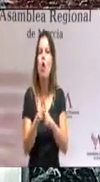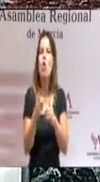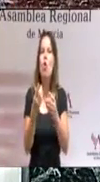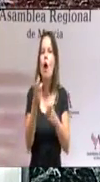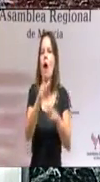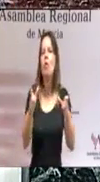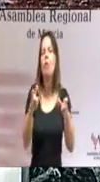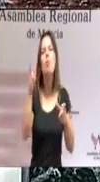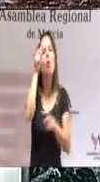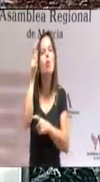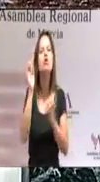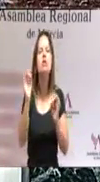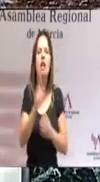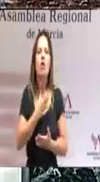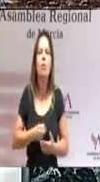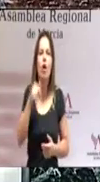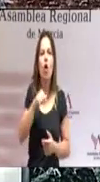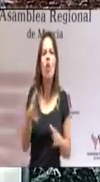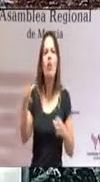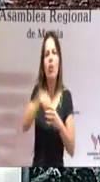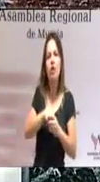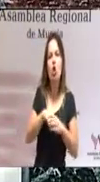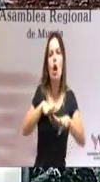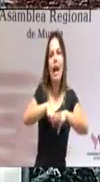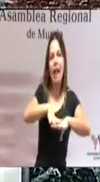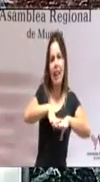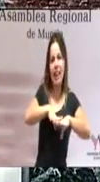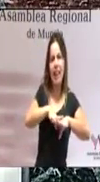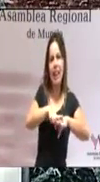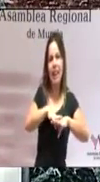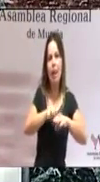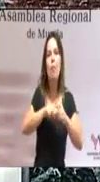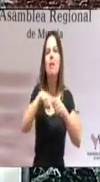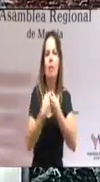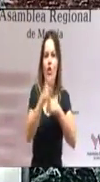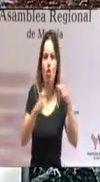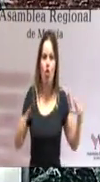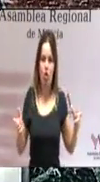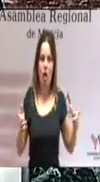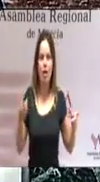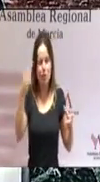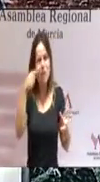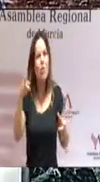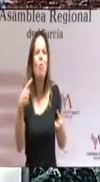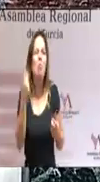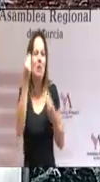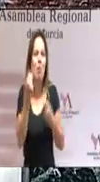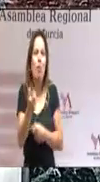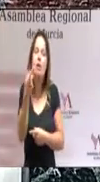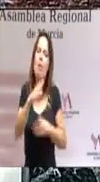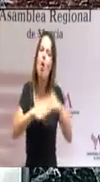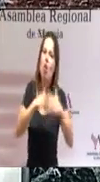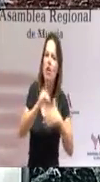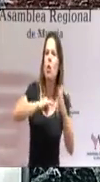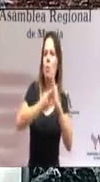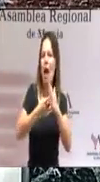importante de los municipios de la región de Murcia hoy formen parte de la red de participación ciudadana y de todos los procesos y planes